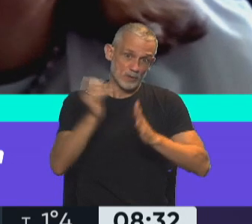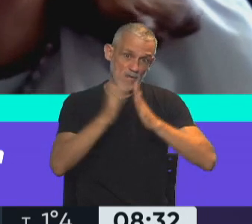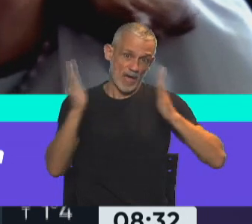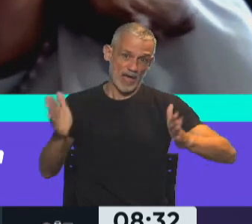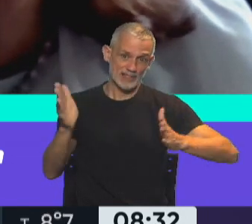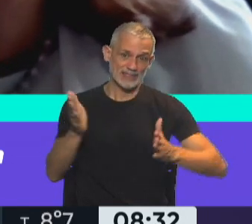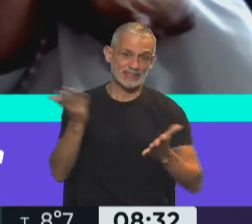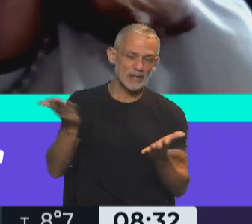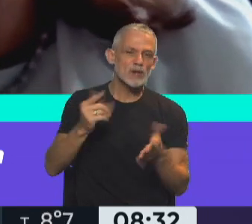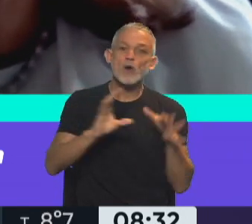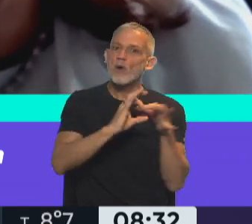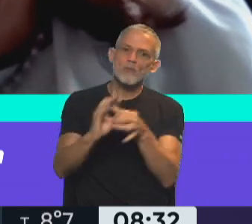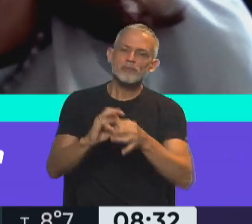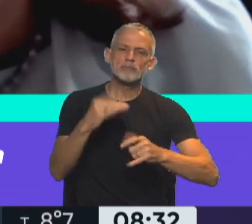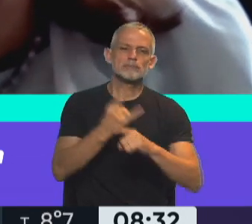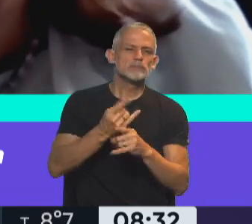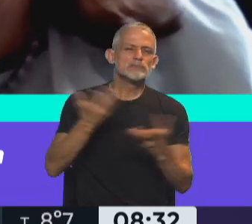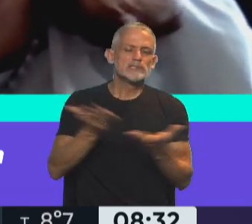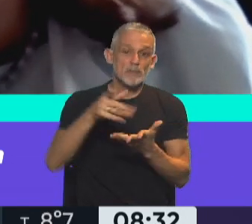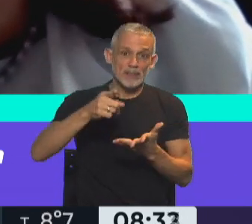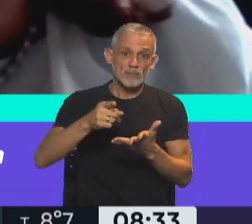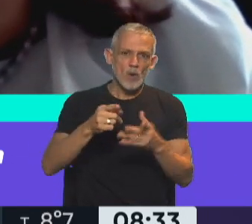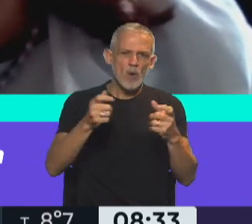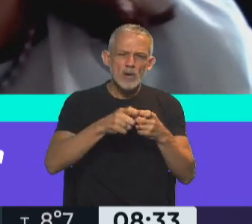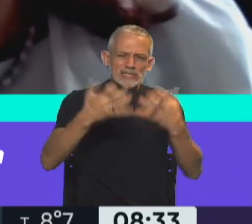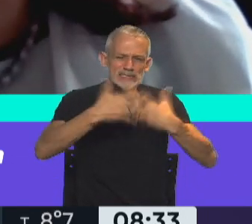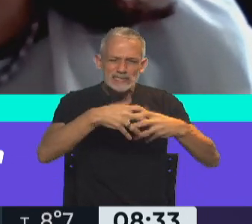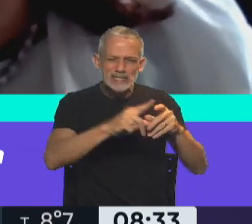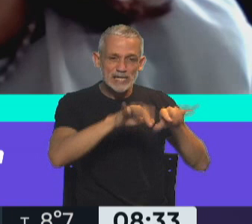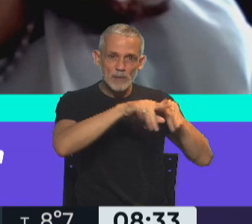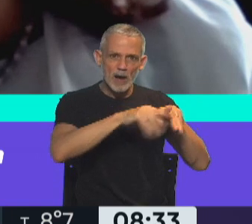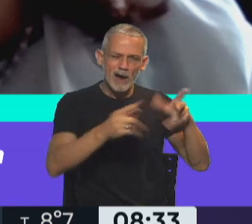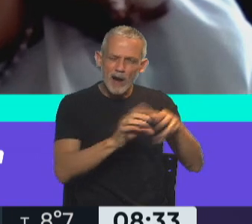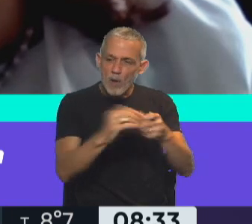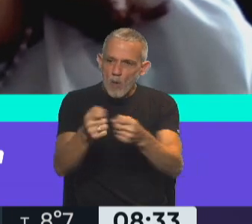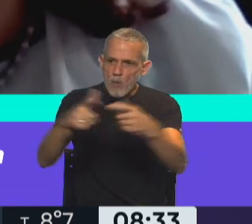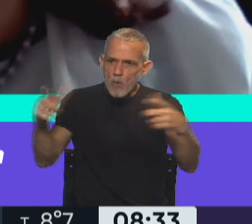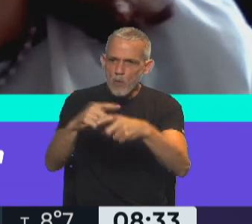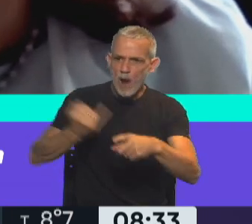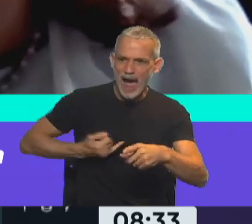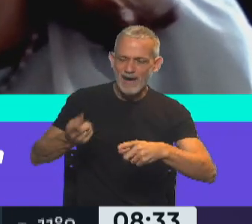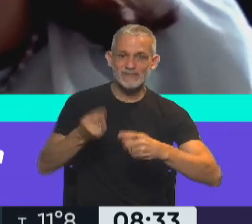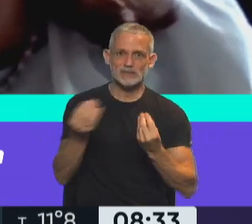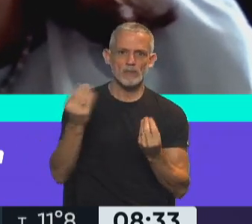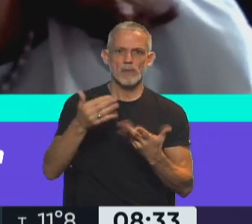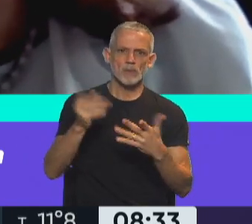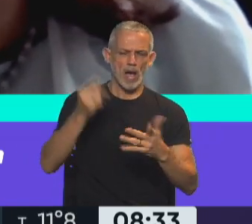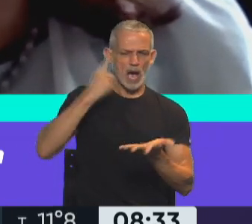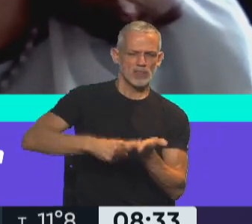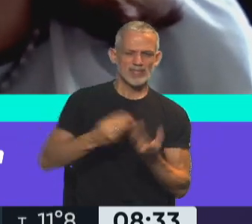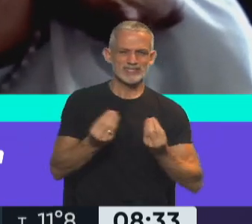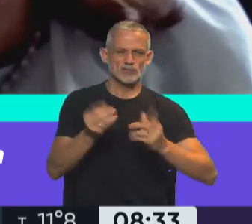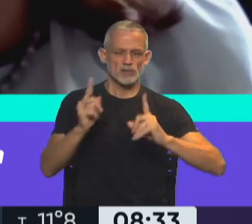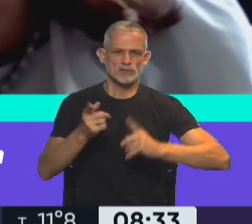por supuesto, de la mano de un sistema que nos avise con mucha rapidez si los casos van subiendo para poder adoptar